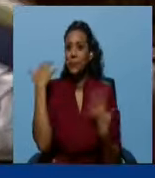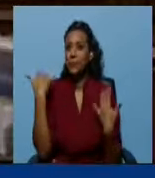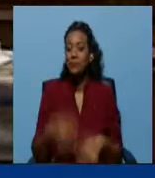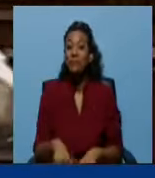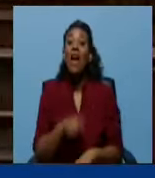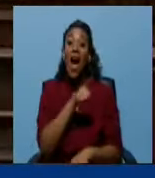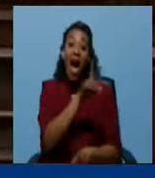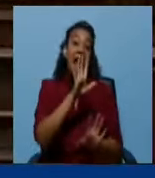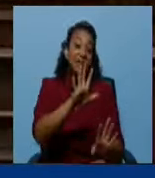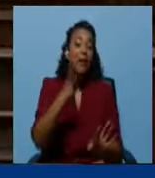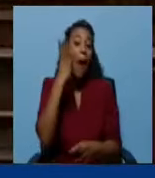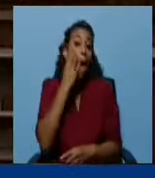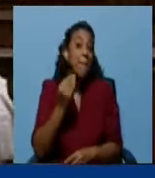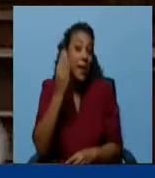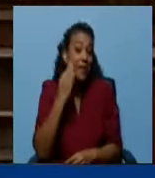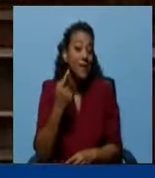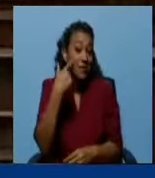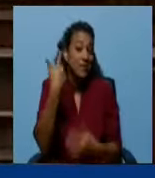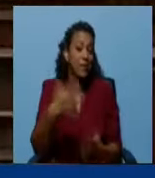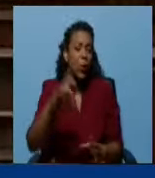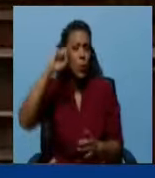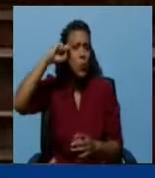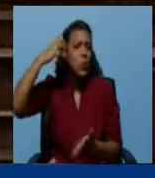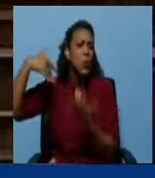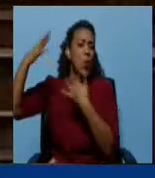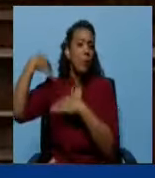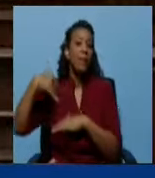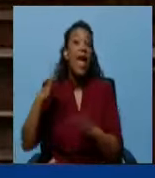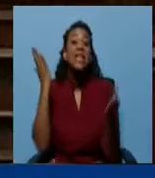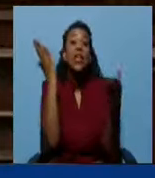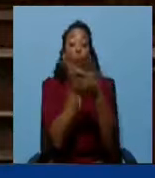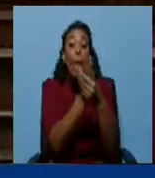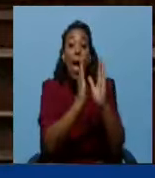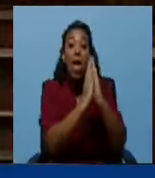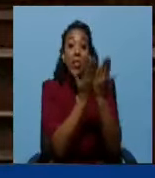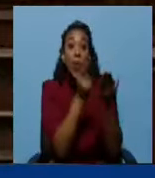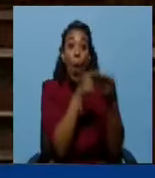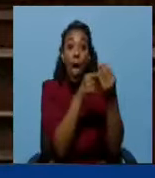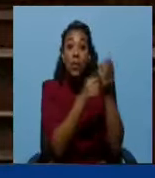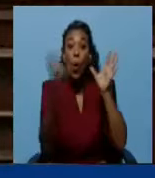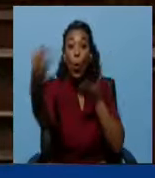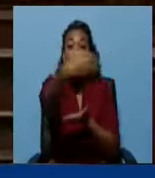Bueno, fíjense ustedes, este documento,